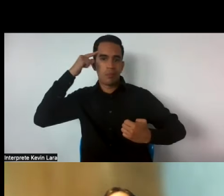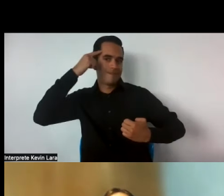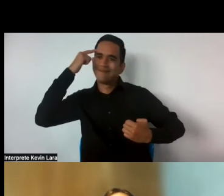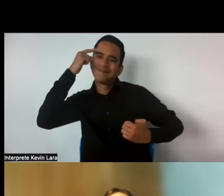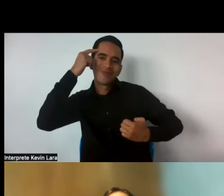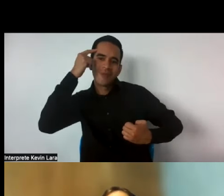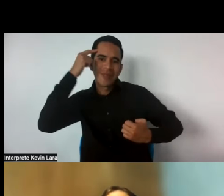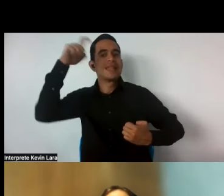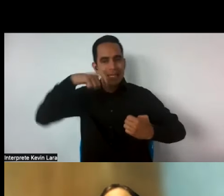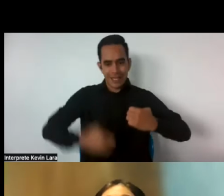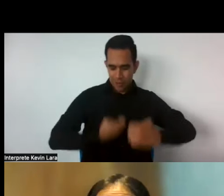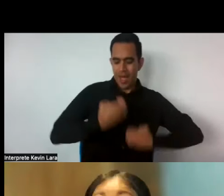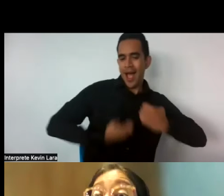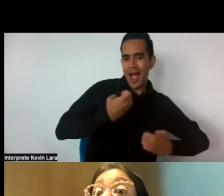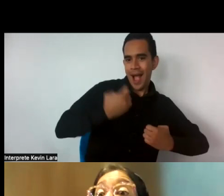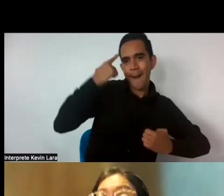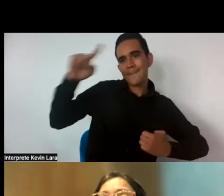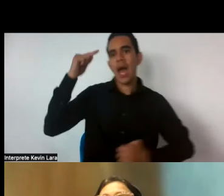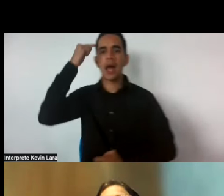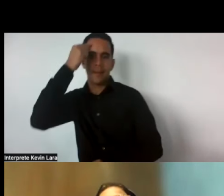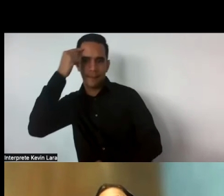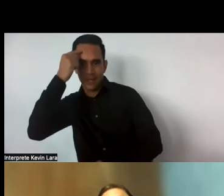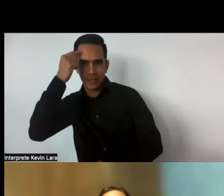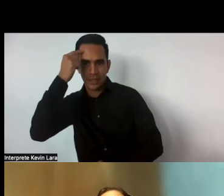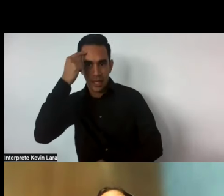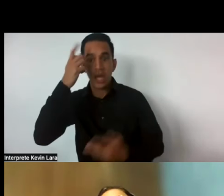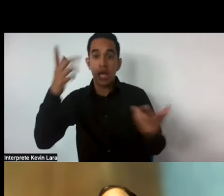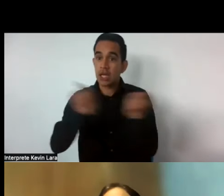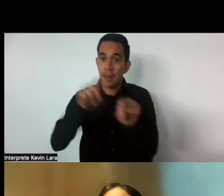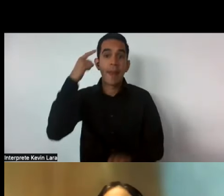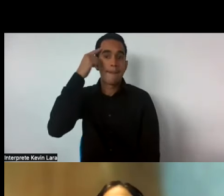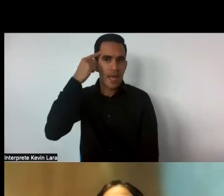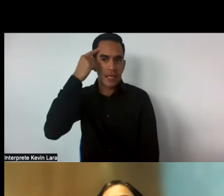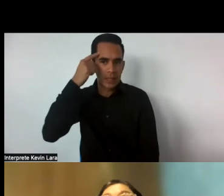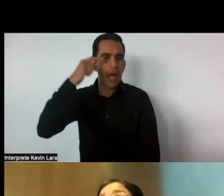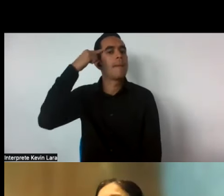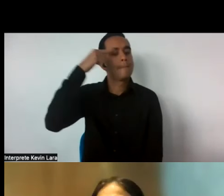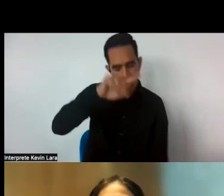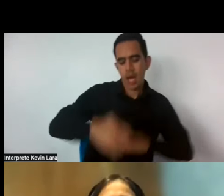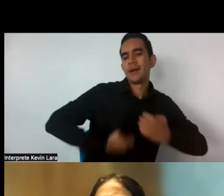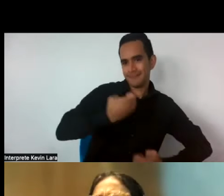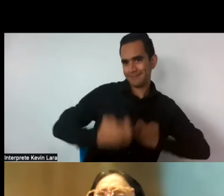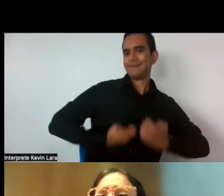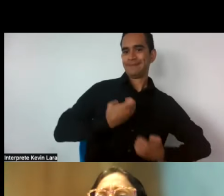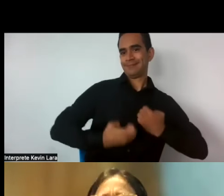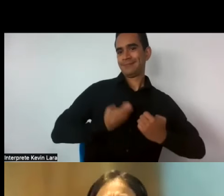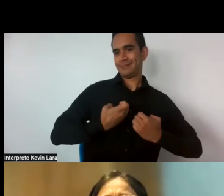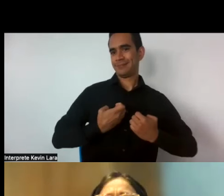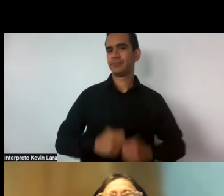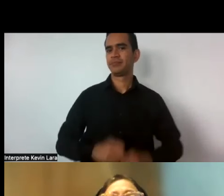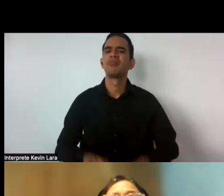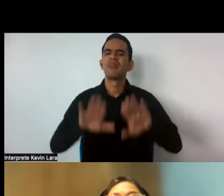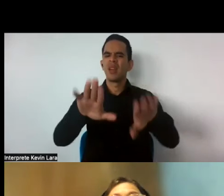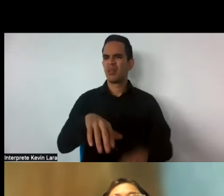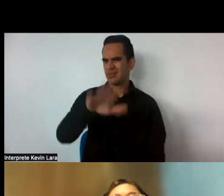hablando de emociones y tenemos que empezar definiendo qué es una emoción. Una emoción, y les voy a compartir un par